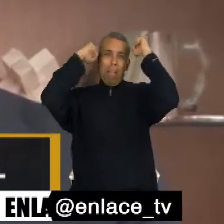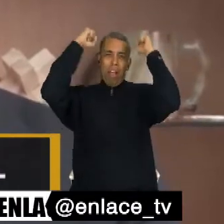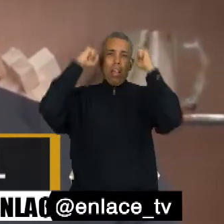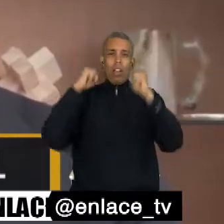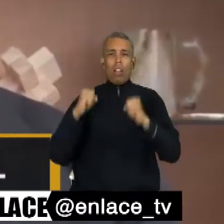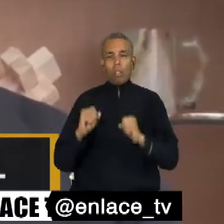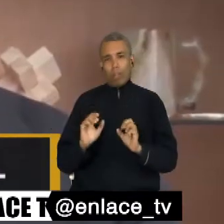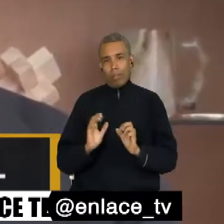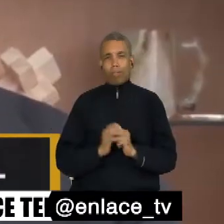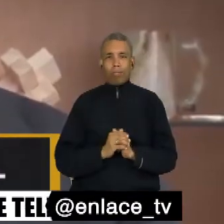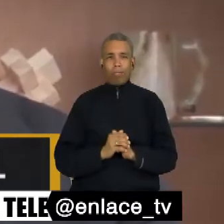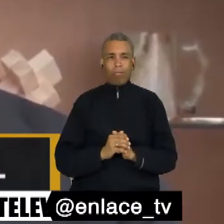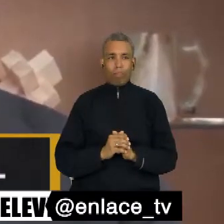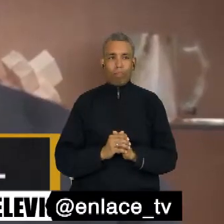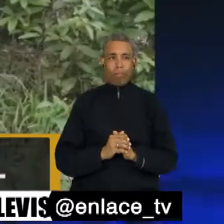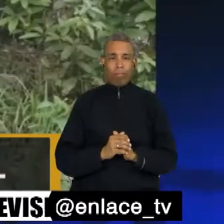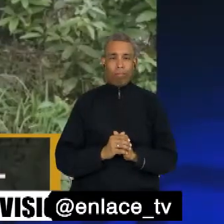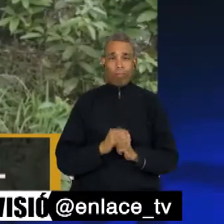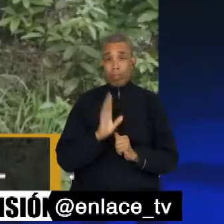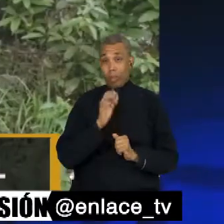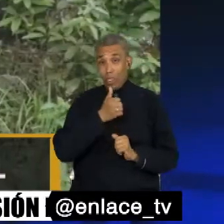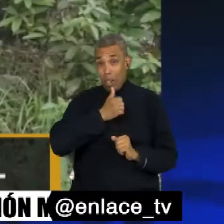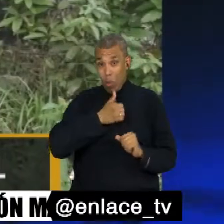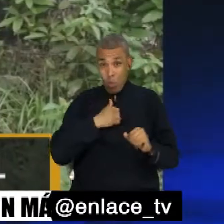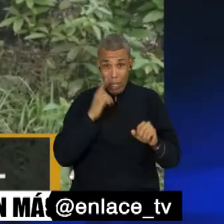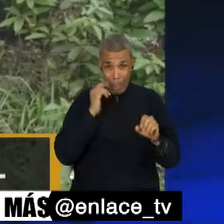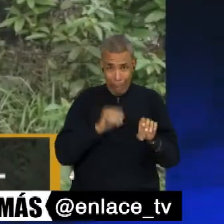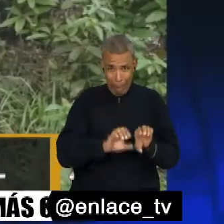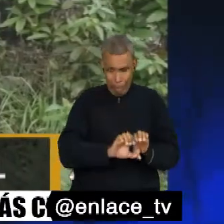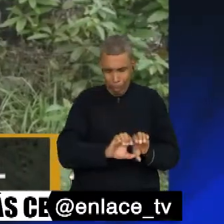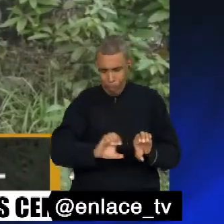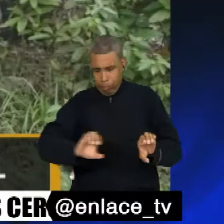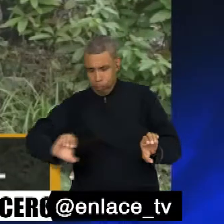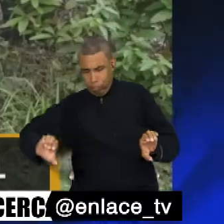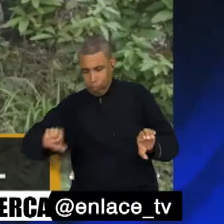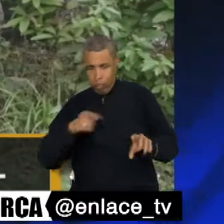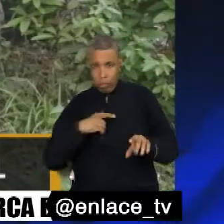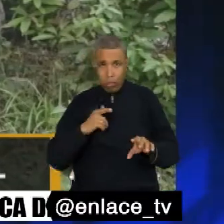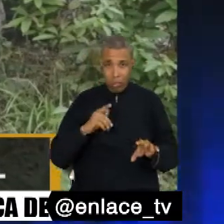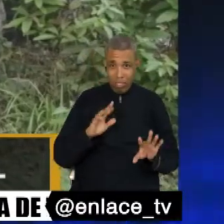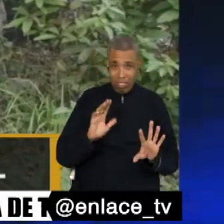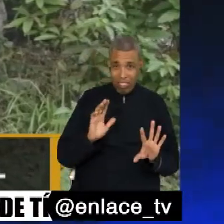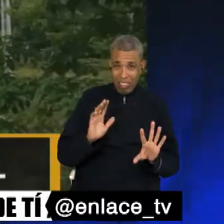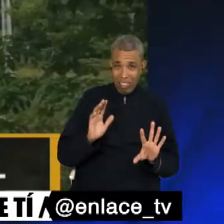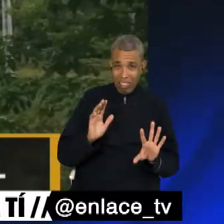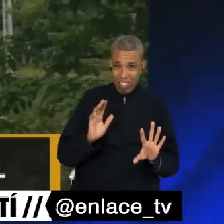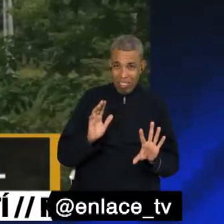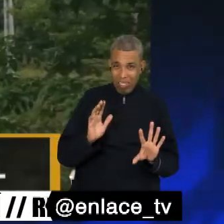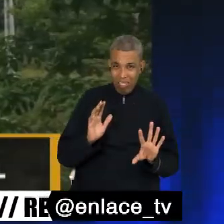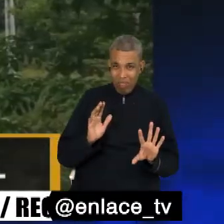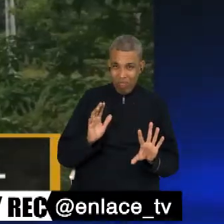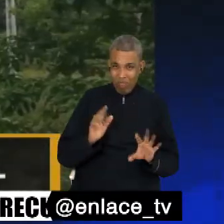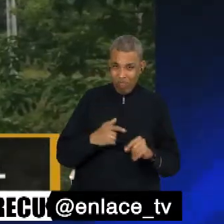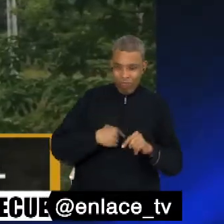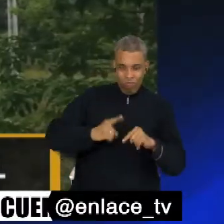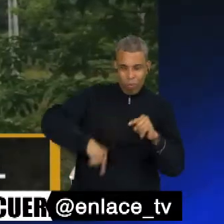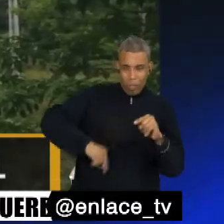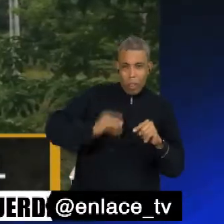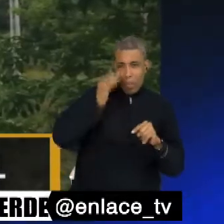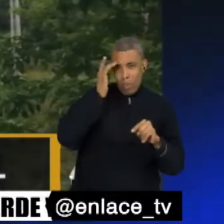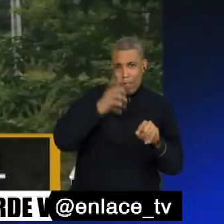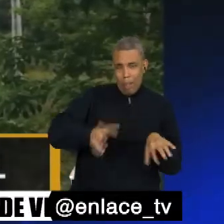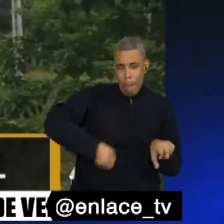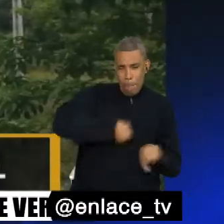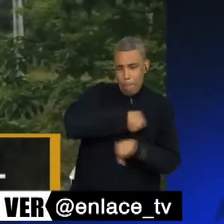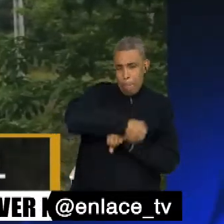acueducto del centro podría tener que dejar de operar porque los insumos para su funcionamiento no están pudiendo ingresar por